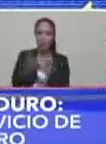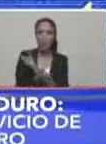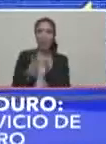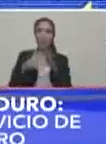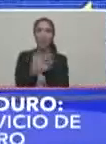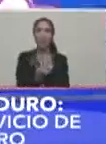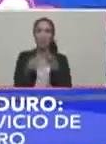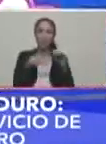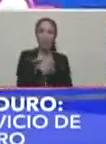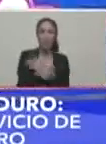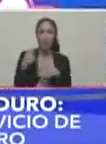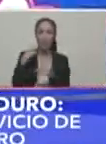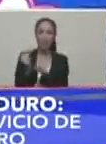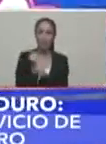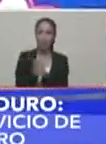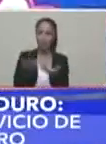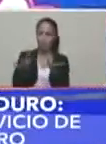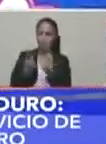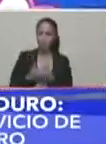ministro.